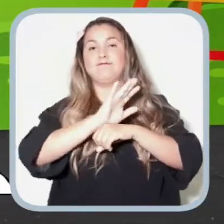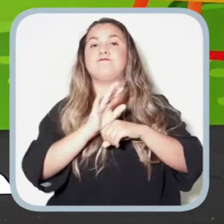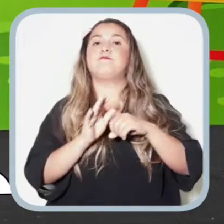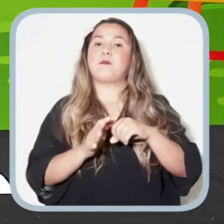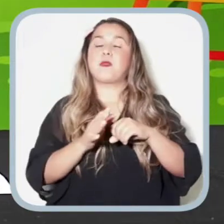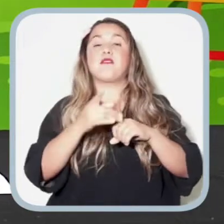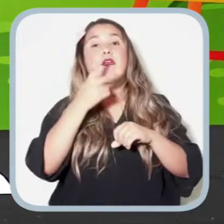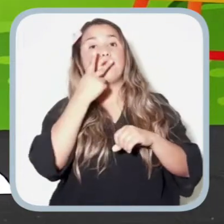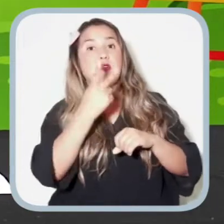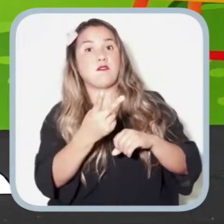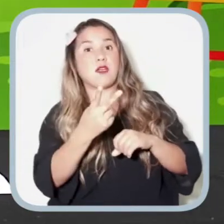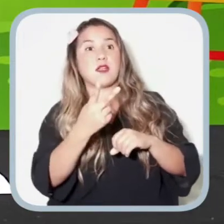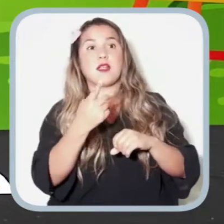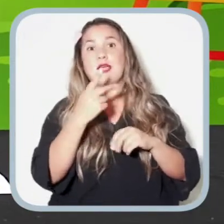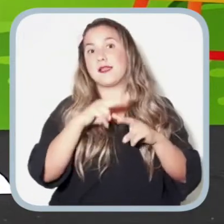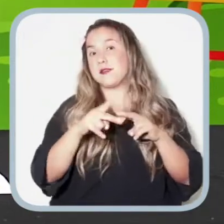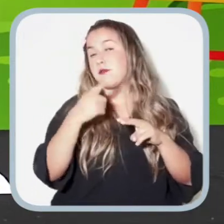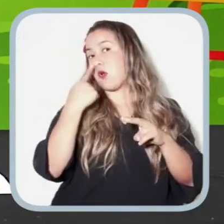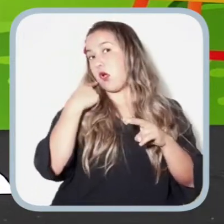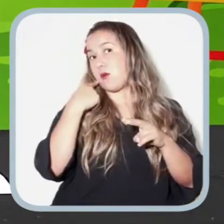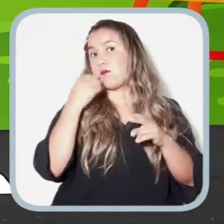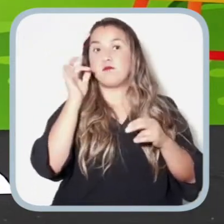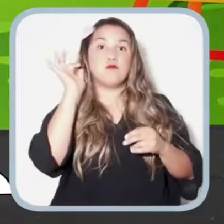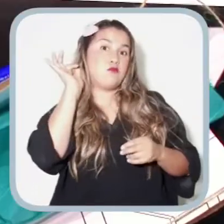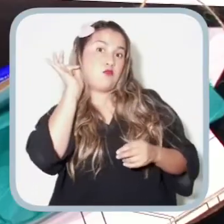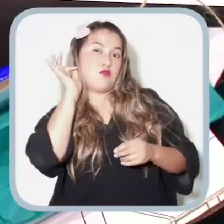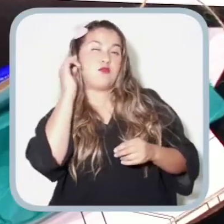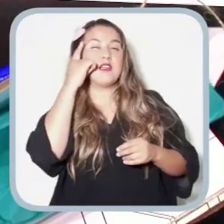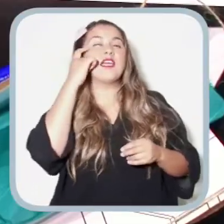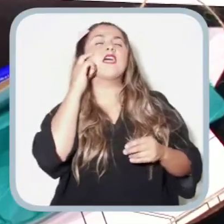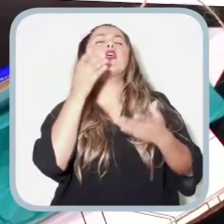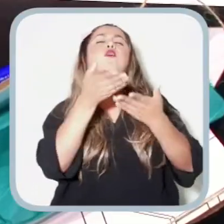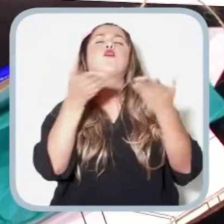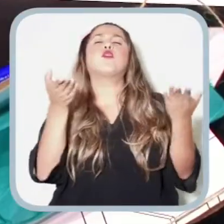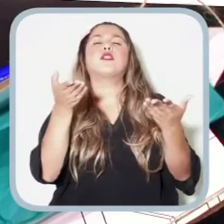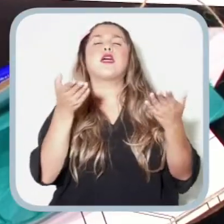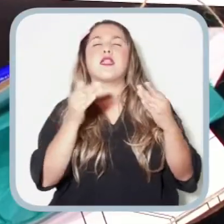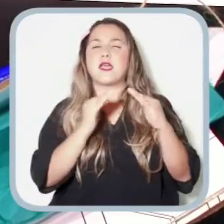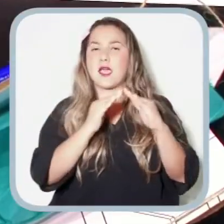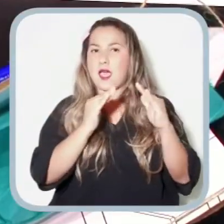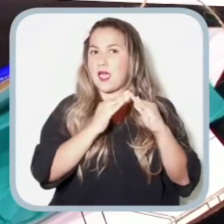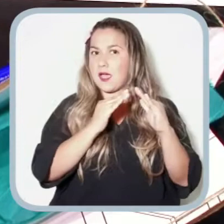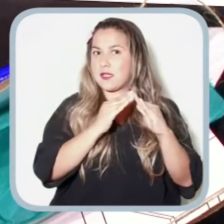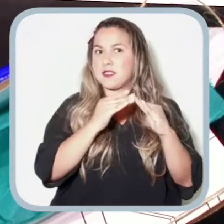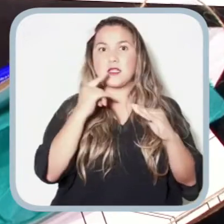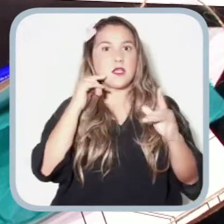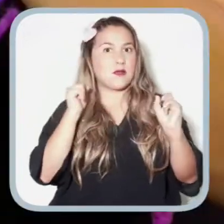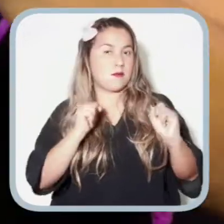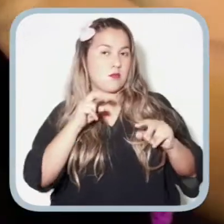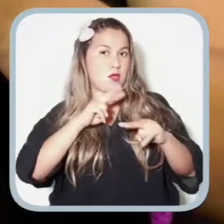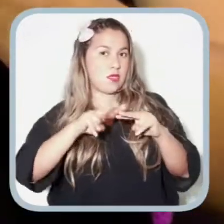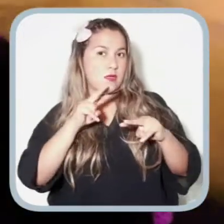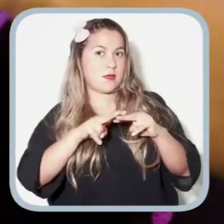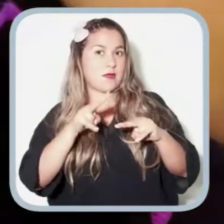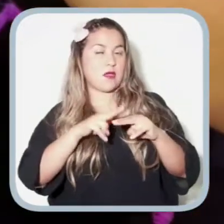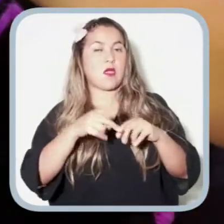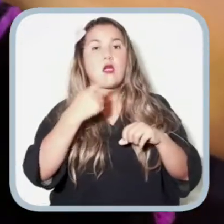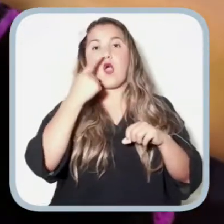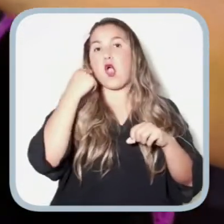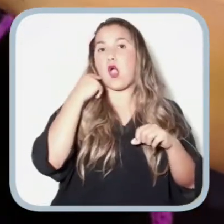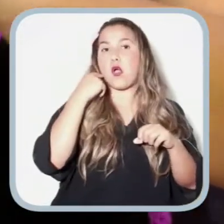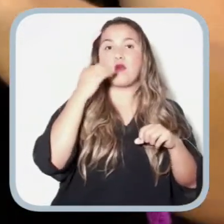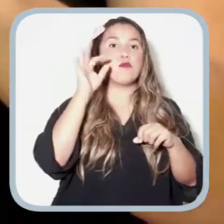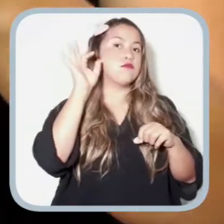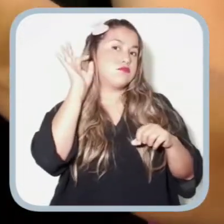macho o una hembra un macho o una hembra que creen ustedes en casa que podemos hacer macho o